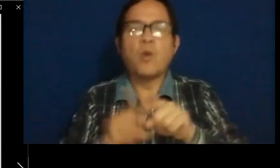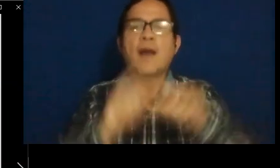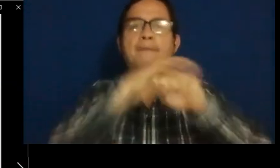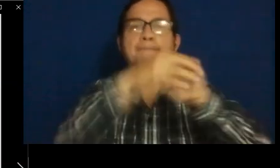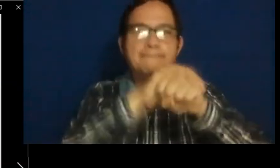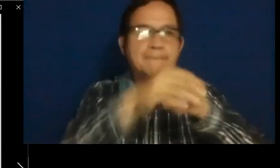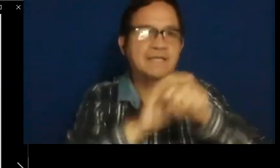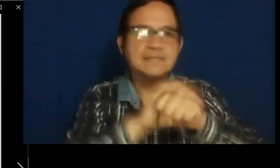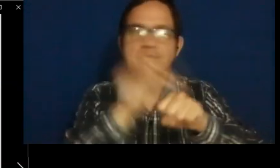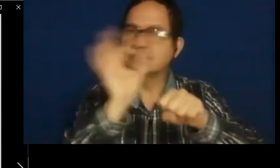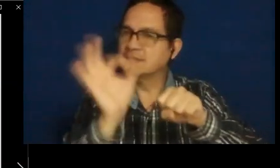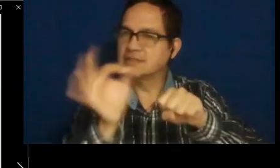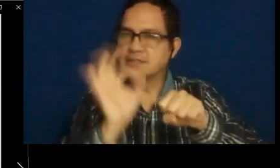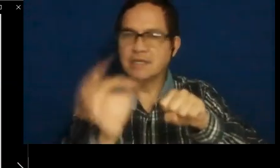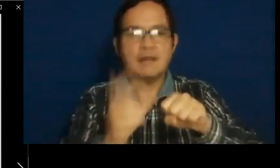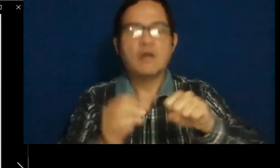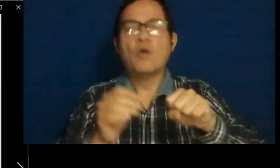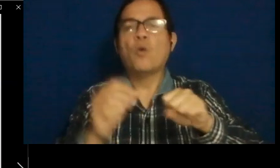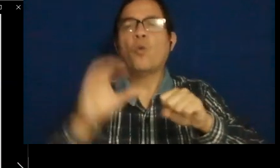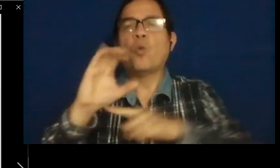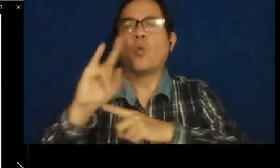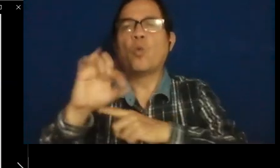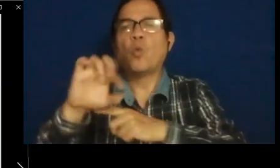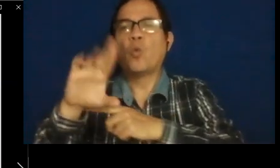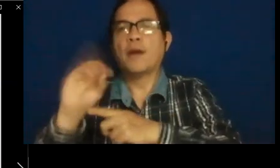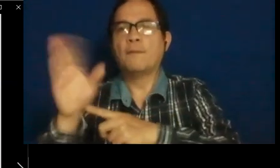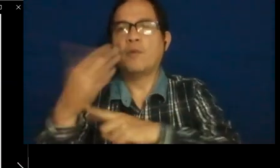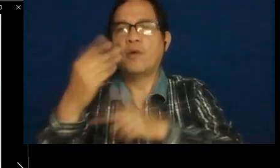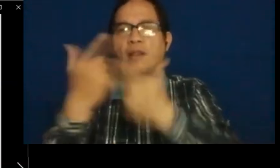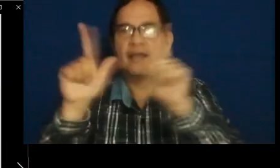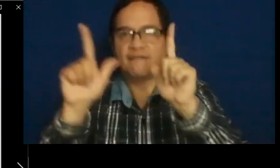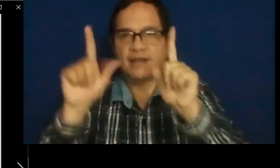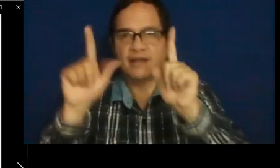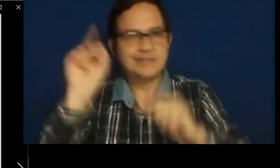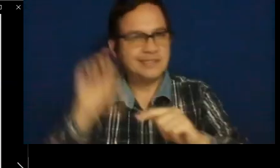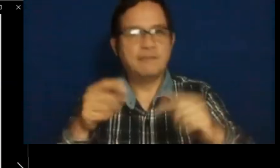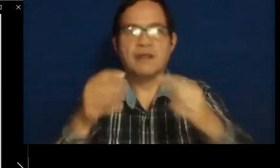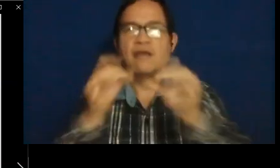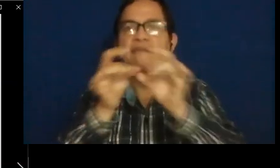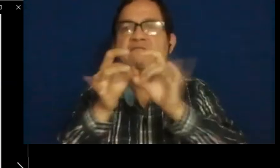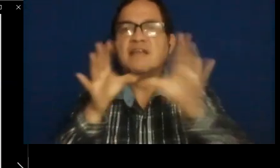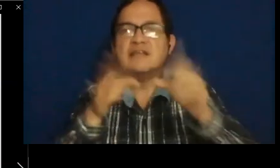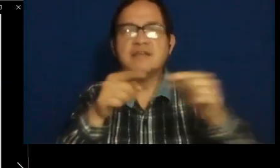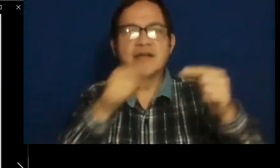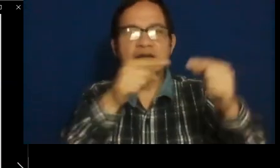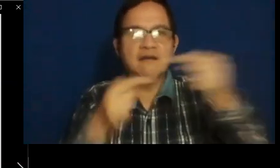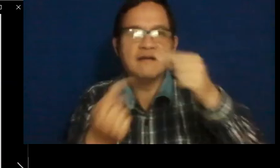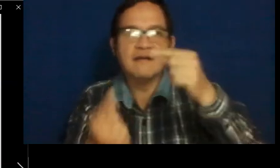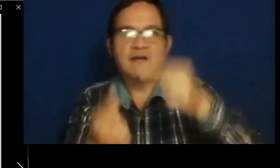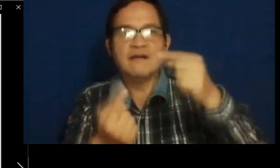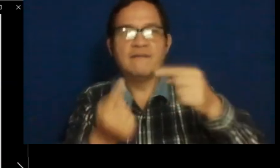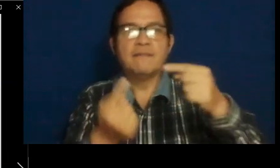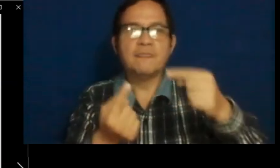masa, siempre el diagrama de cuerpo libre se hace o se ubican las flechitas sobre la